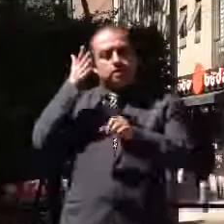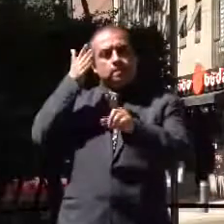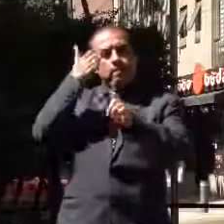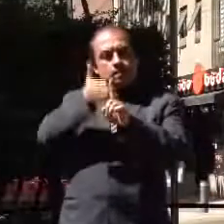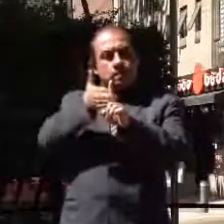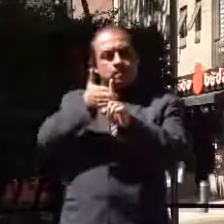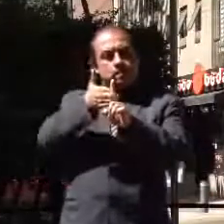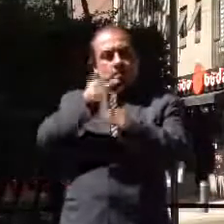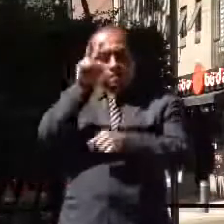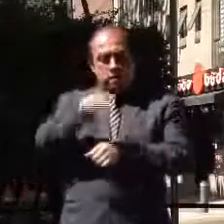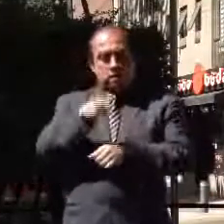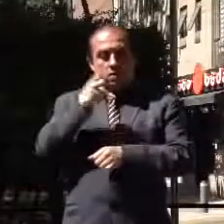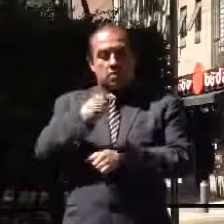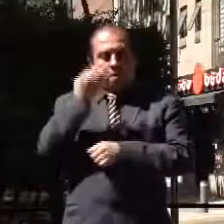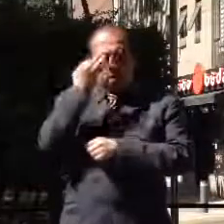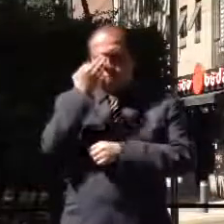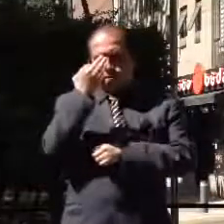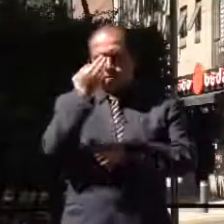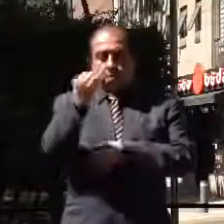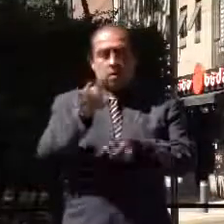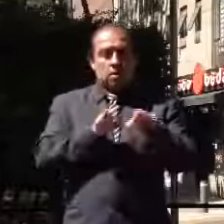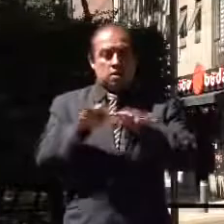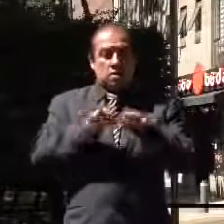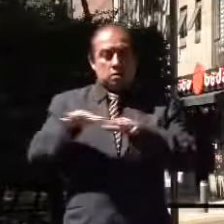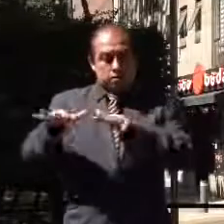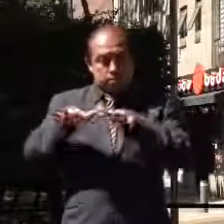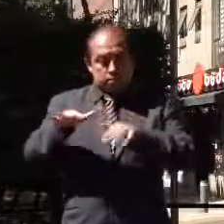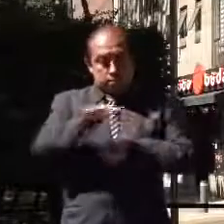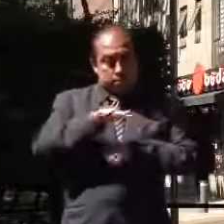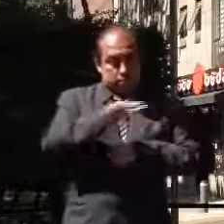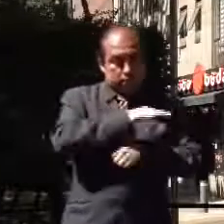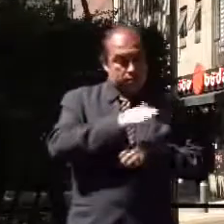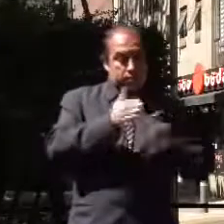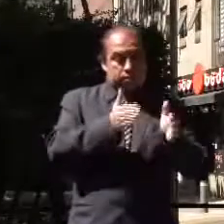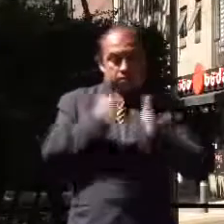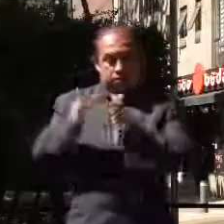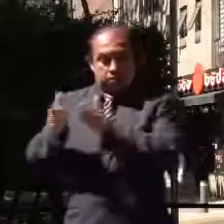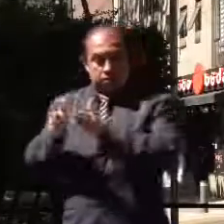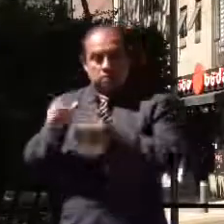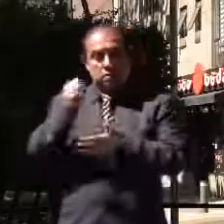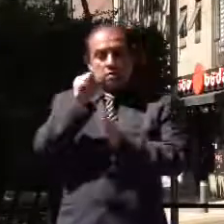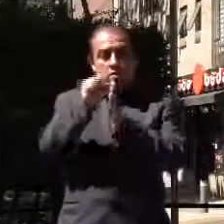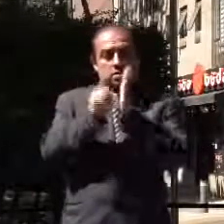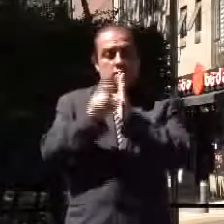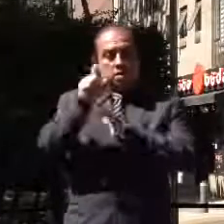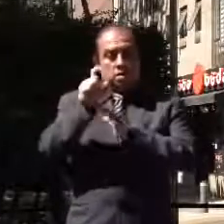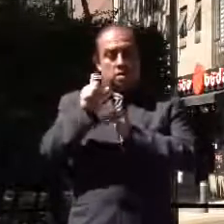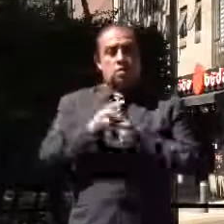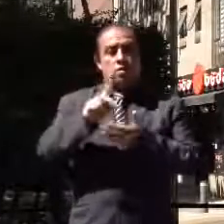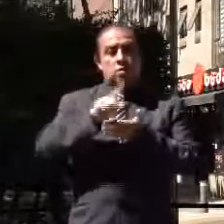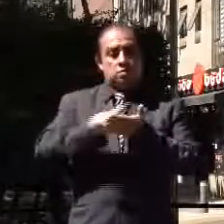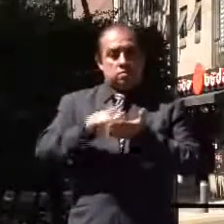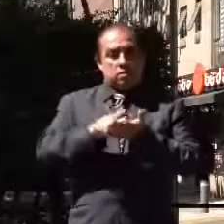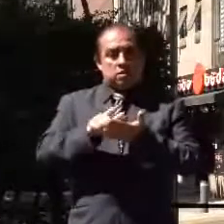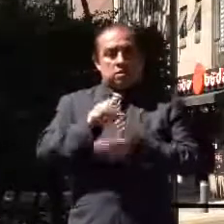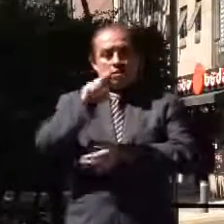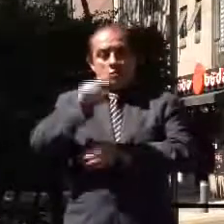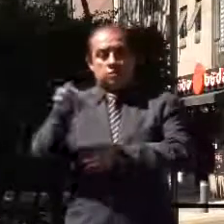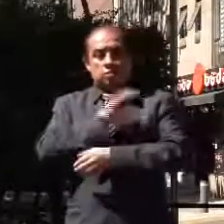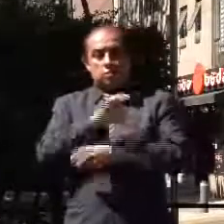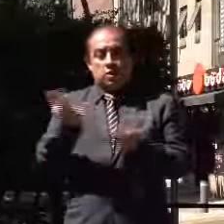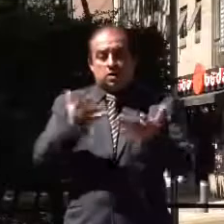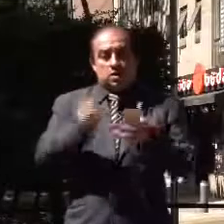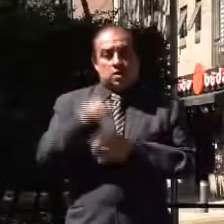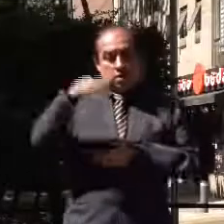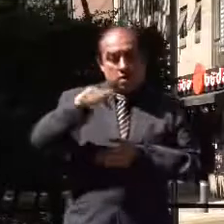Desde hace mucho tiempo se trabaja en la sectorización del sistema de agua potable y en realidad nunca se había podido realizar. Y